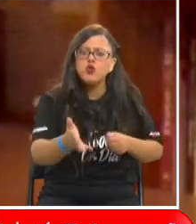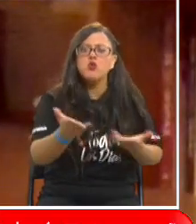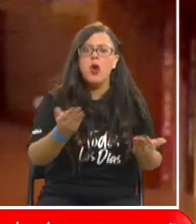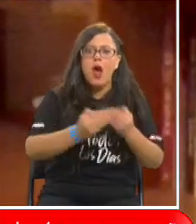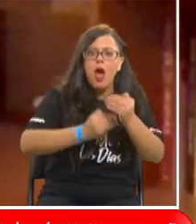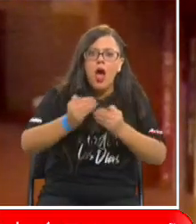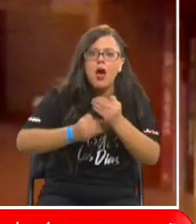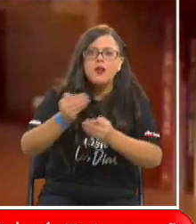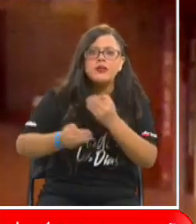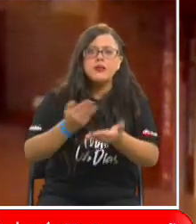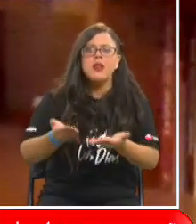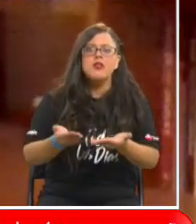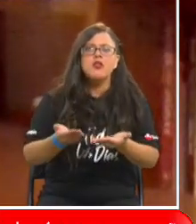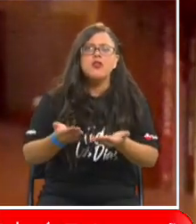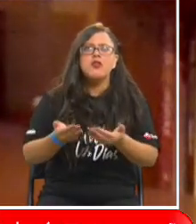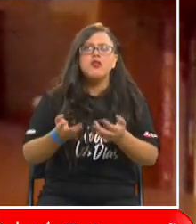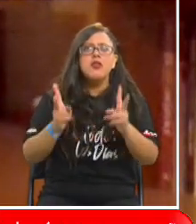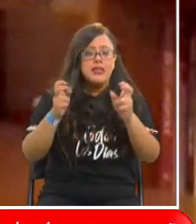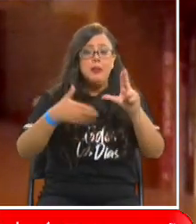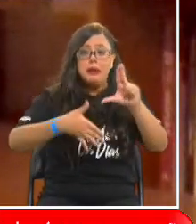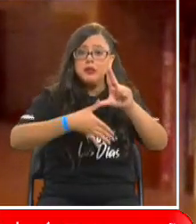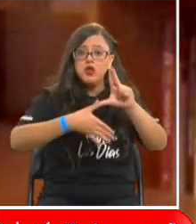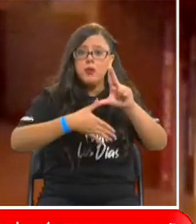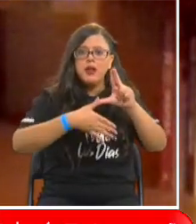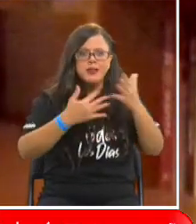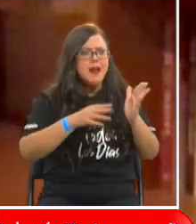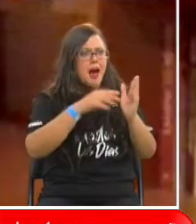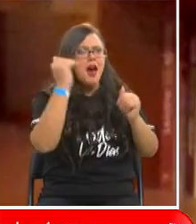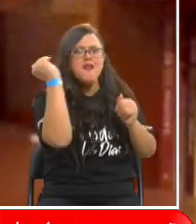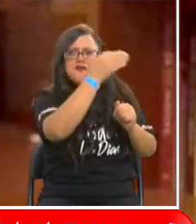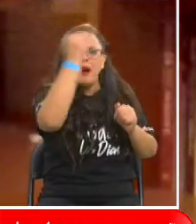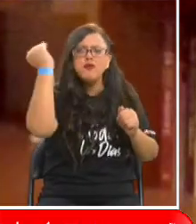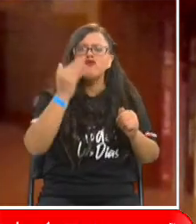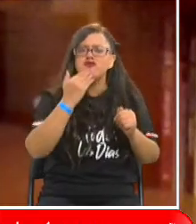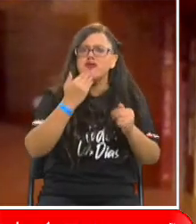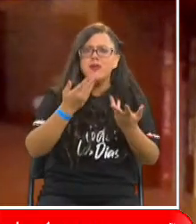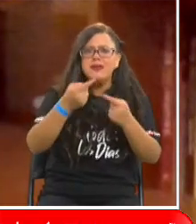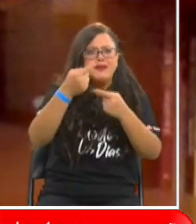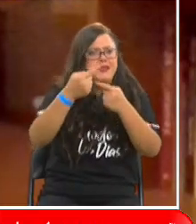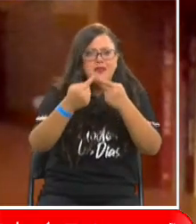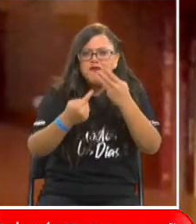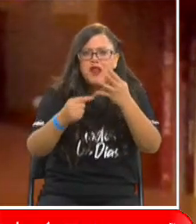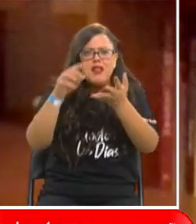solo a nivel de Latinoamérica, sino que a nivel mundial.